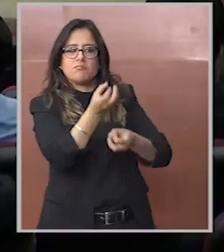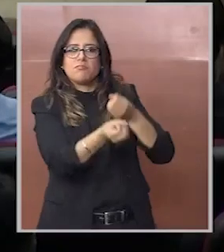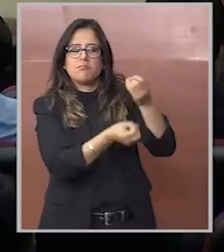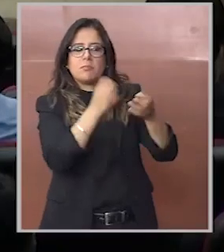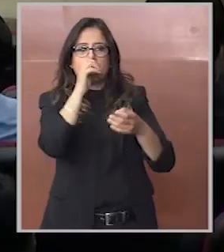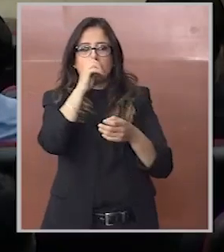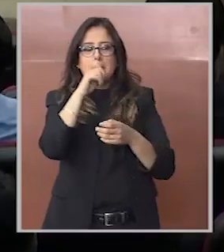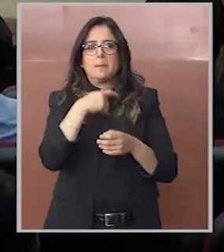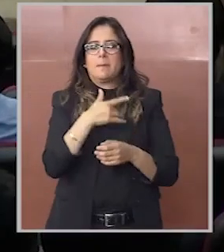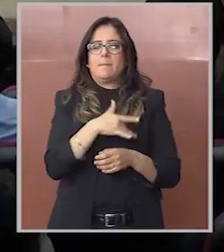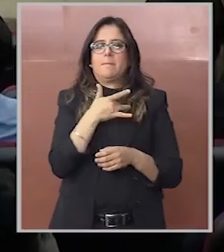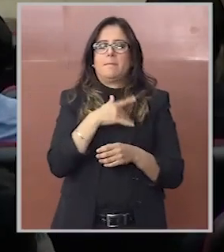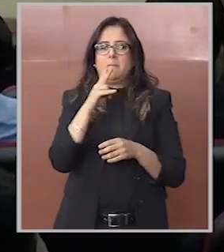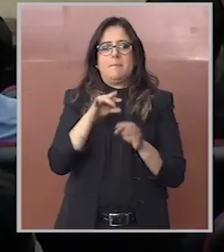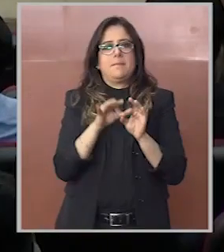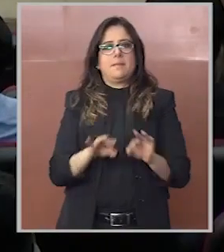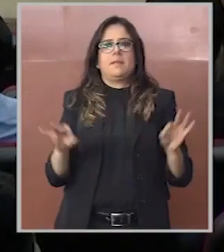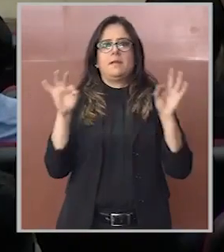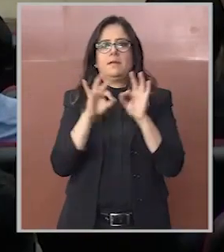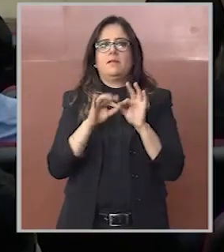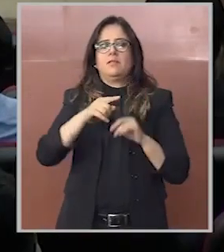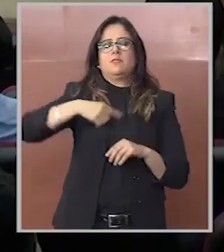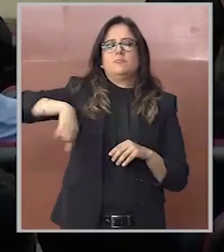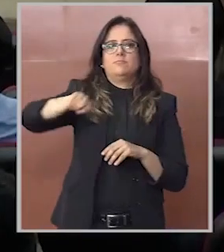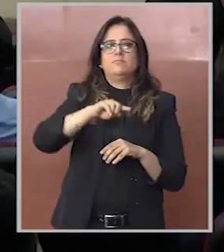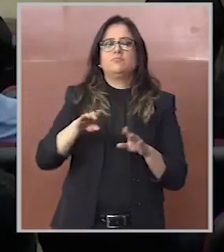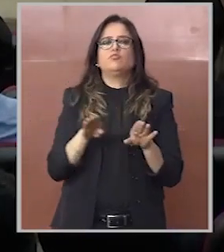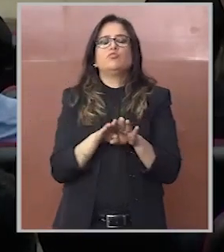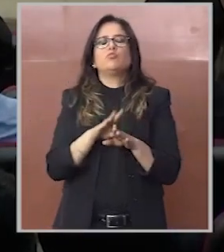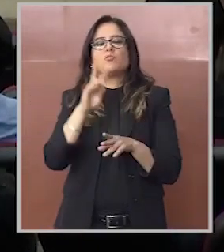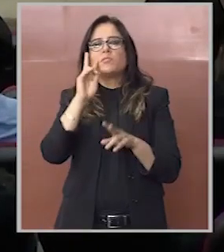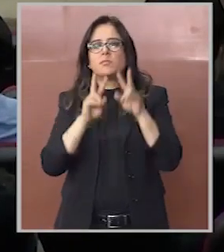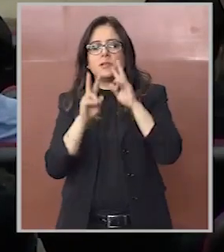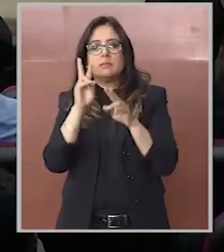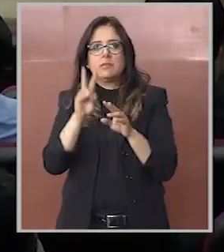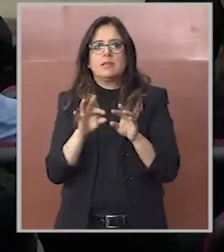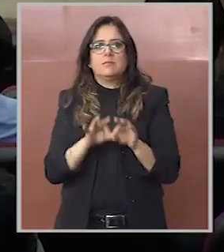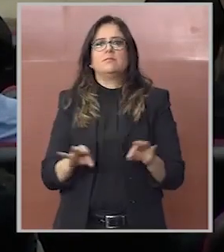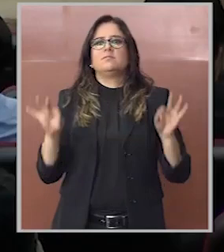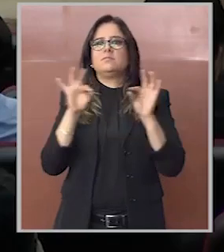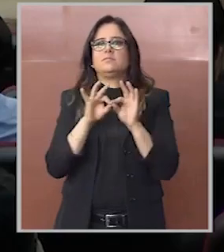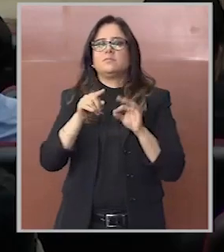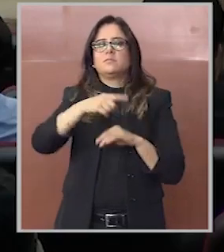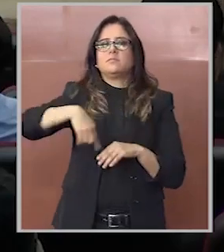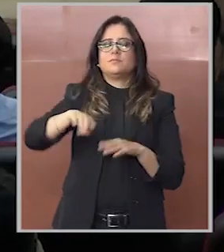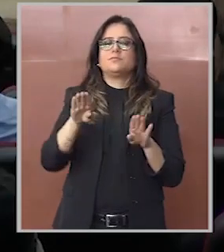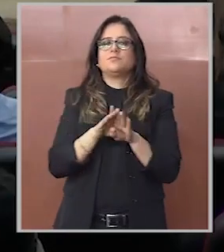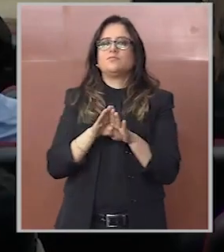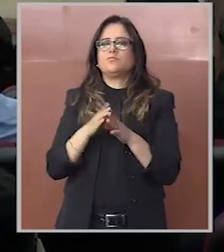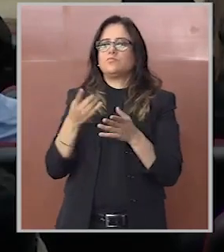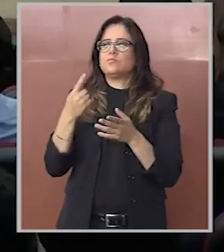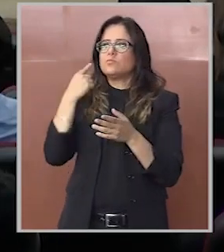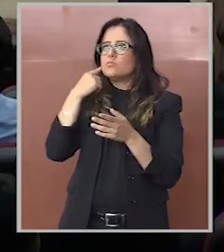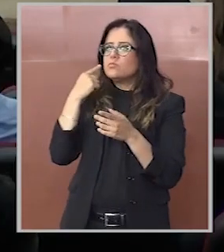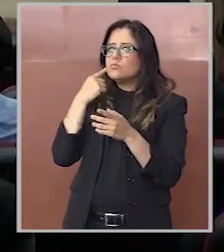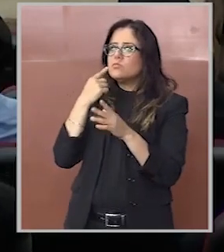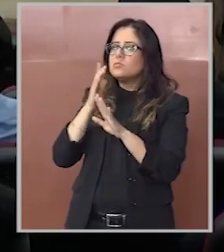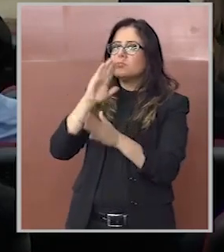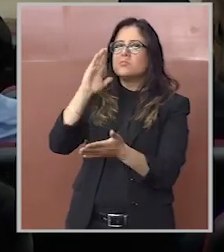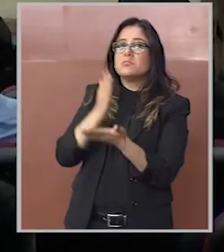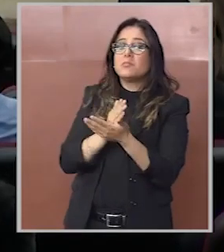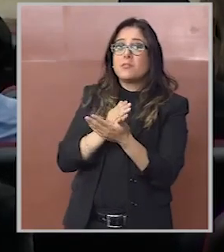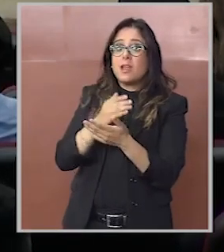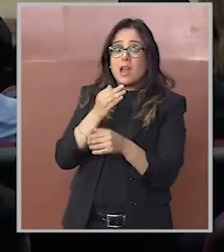veces es más importante lo que dejamos de escuchar y para nosotras este ejercicio y este este diálogo ha sido el